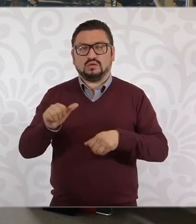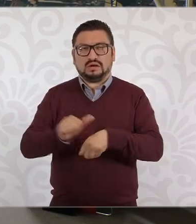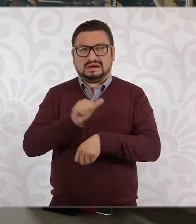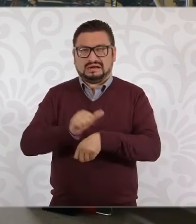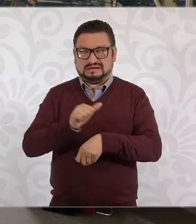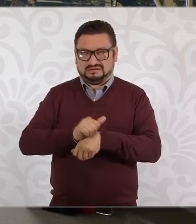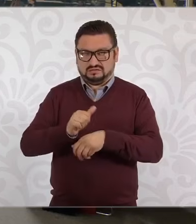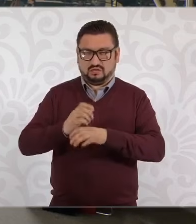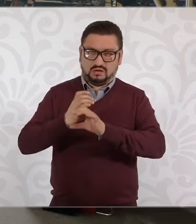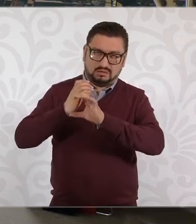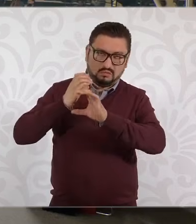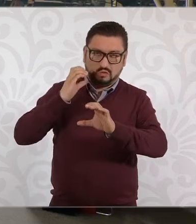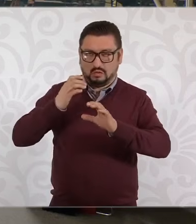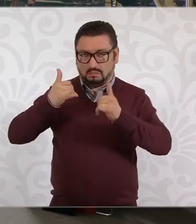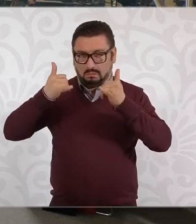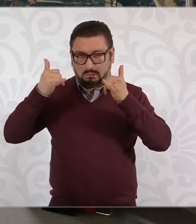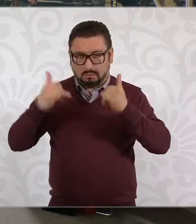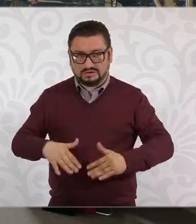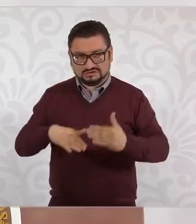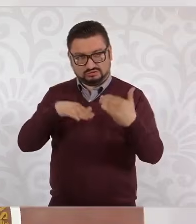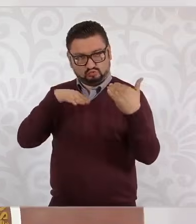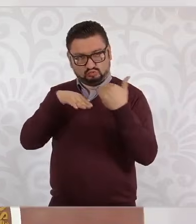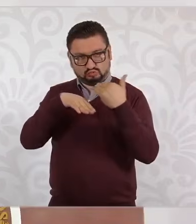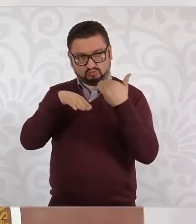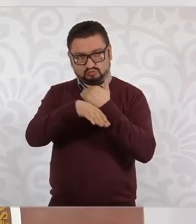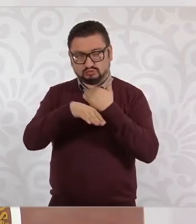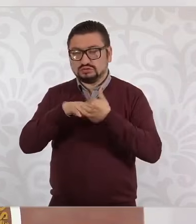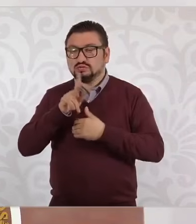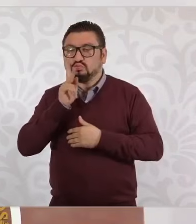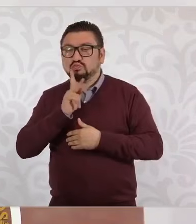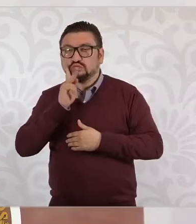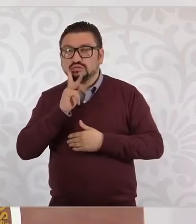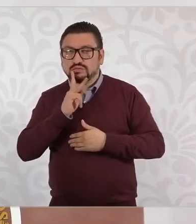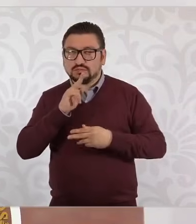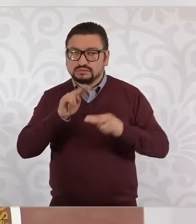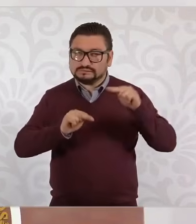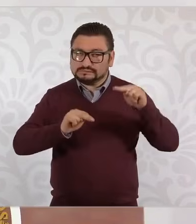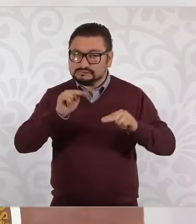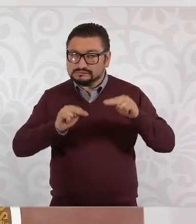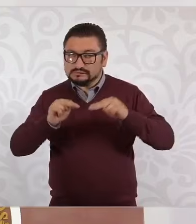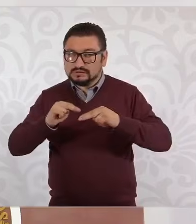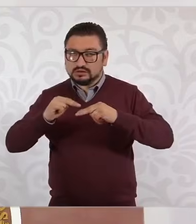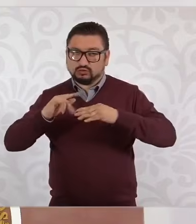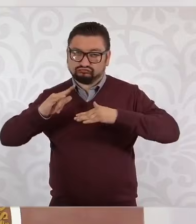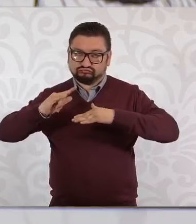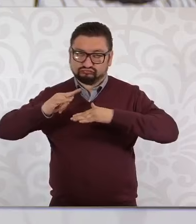muy pesados y se hacen mediciones para ver si tiene algún